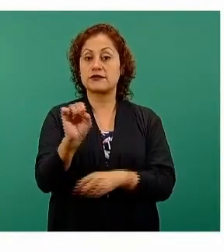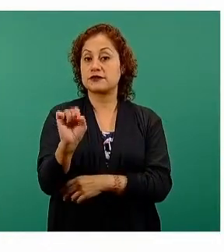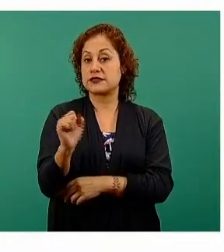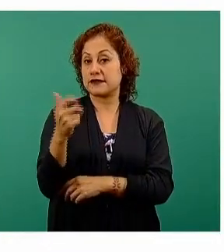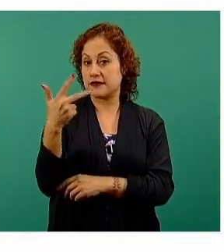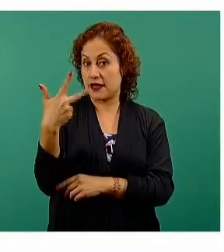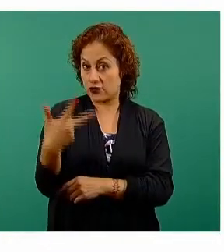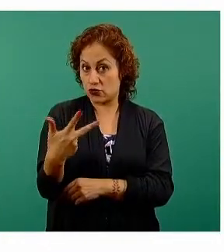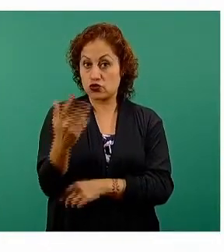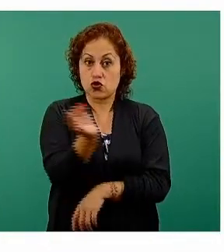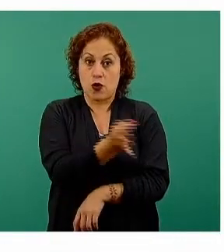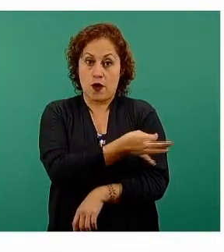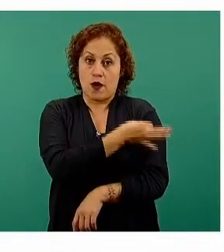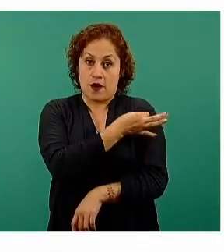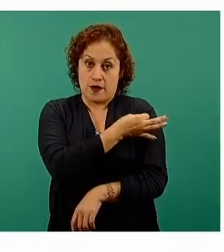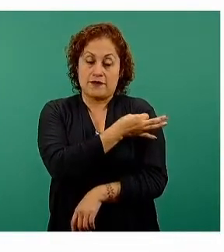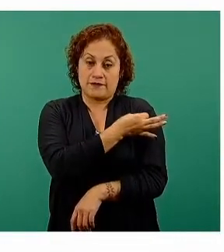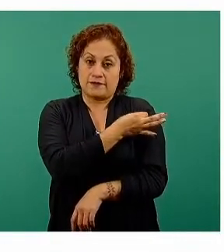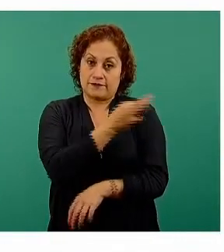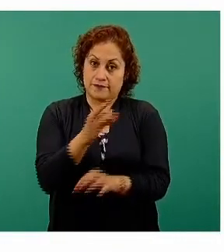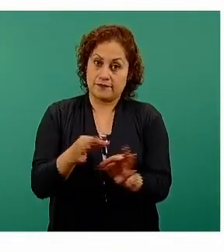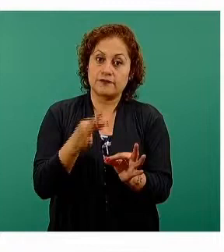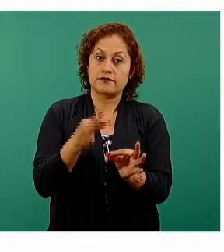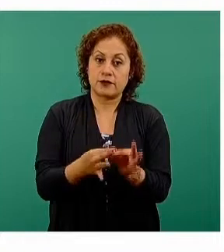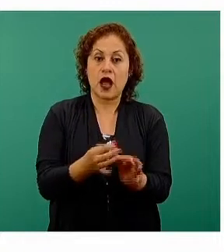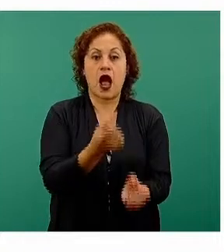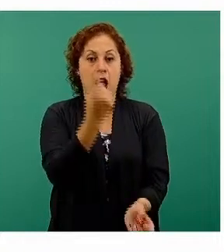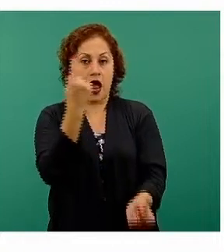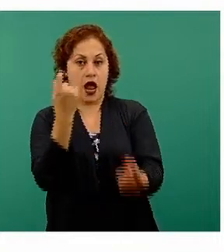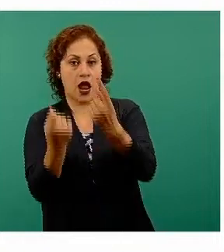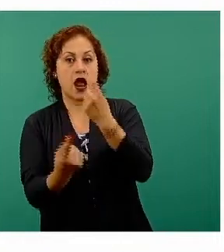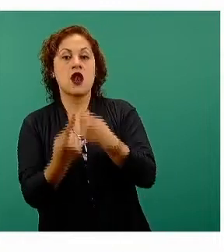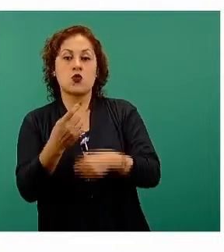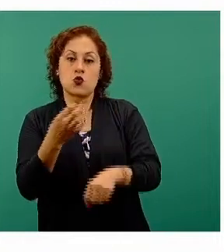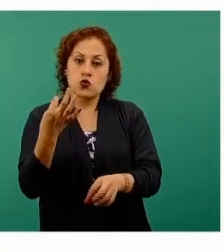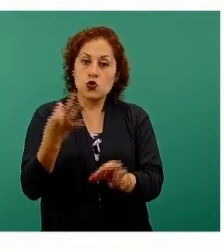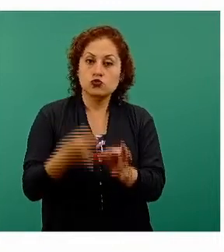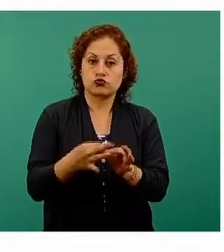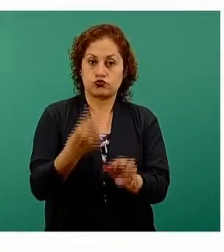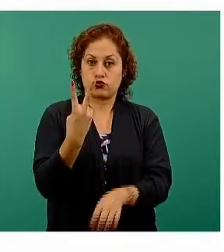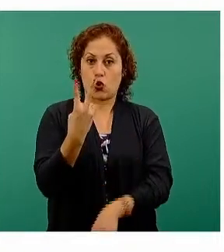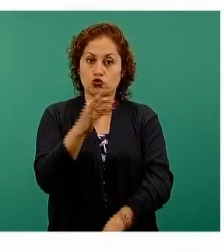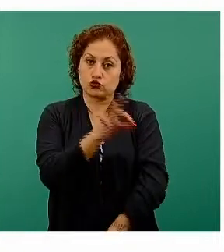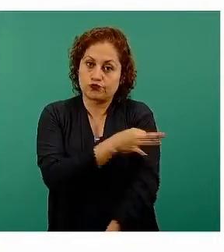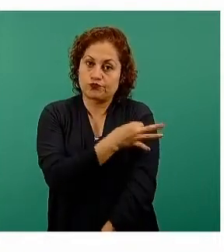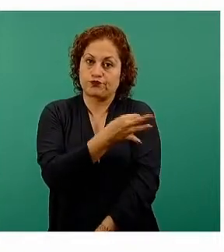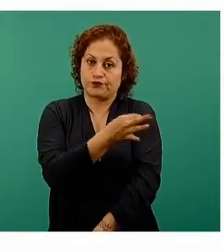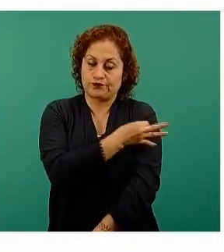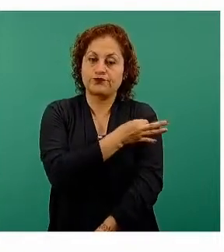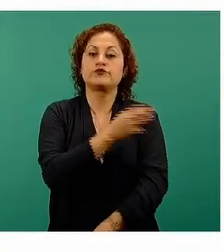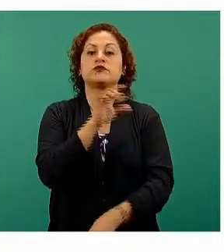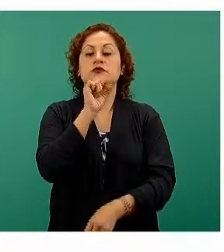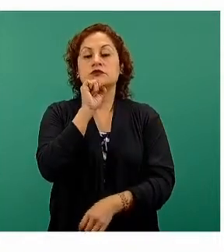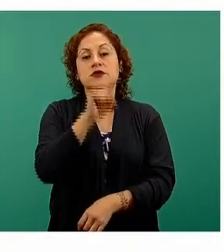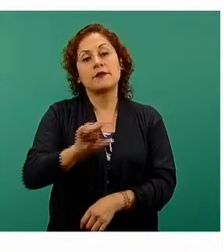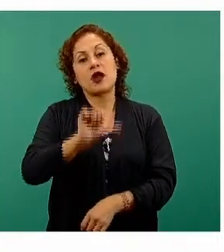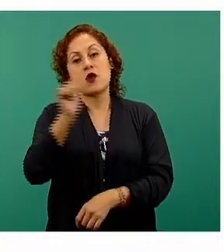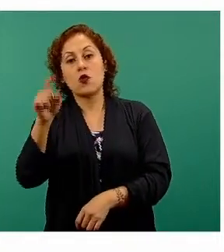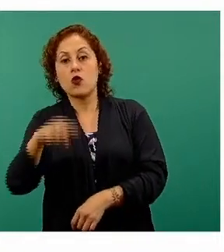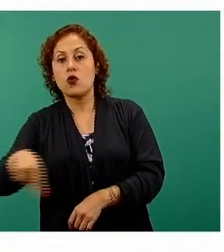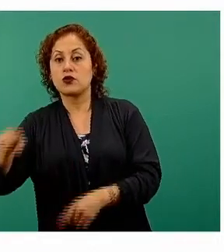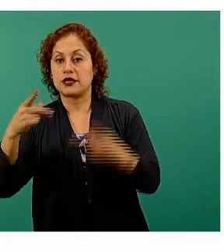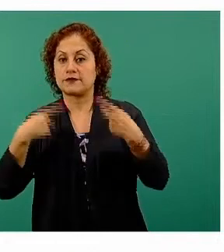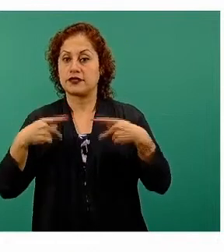3.100.868 dosis aplicadas. Algunas son segundas dosis, no son individuos aplicados. Ahorita vamos a verlo en forma de individuos, son